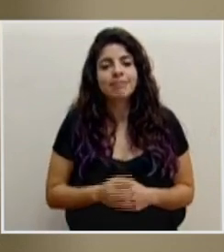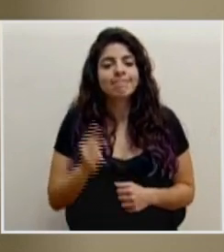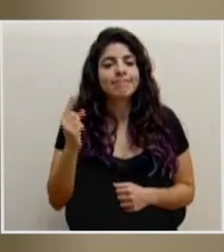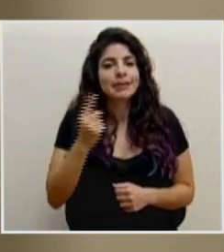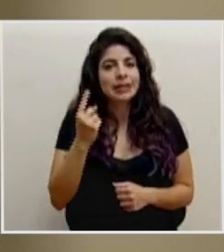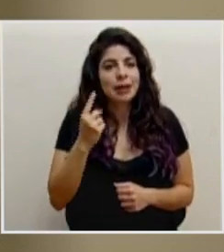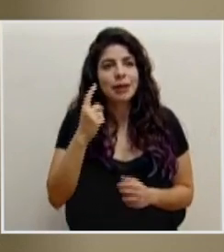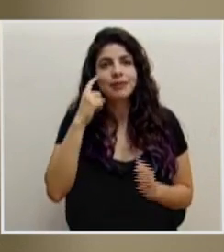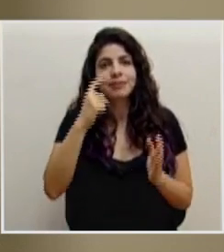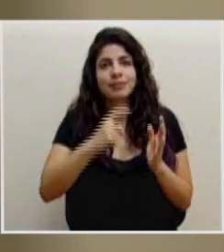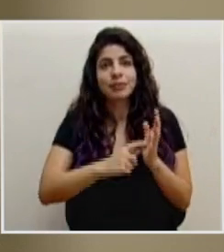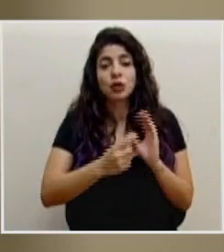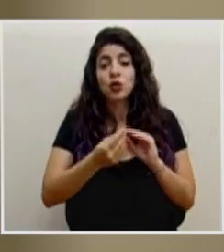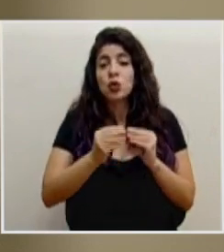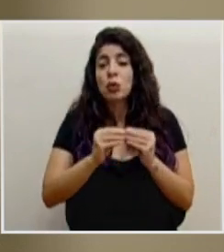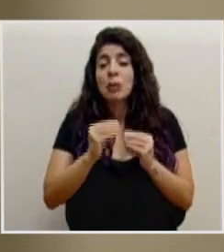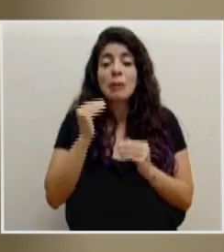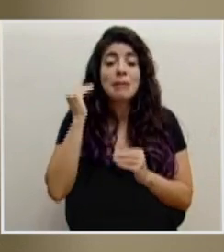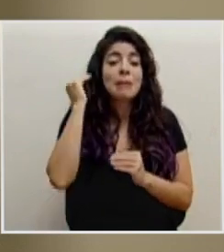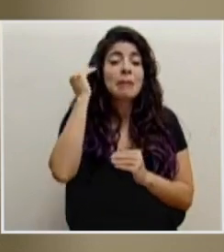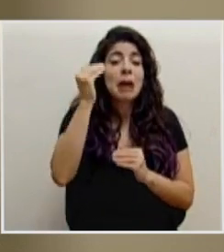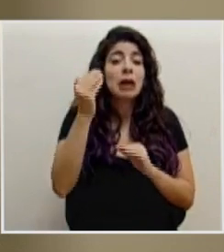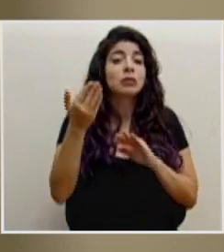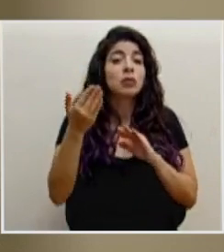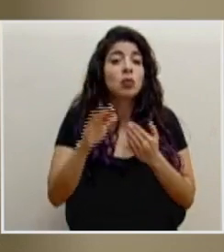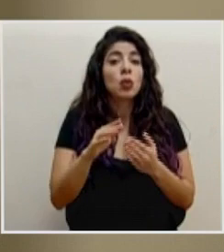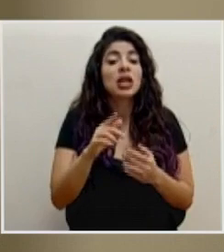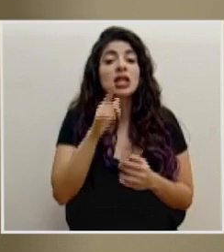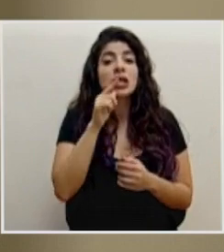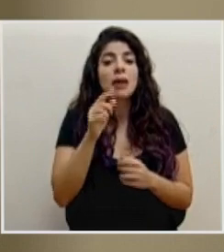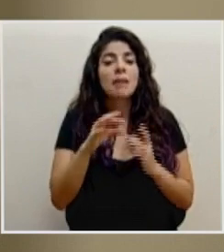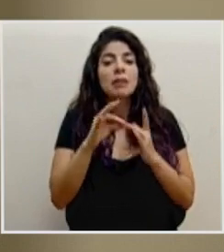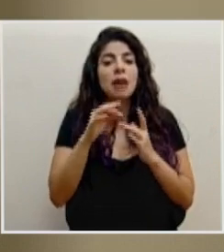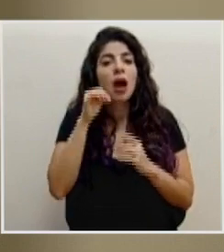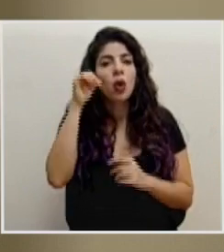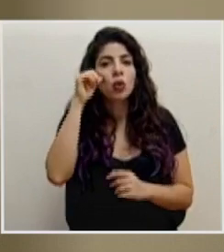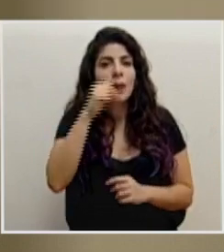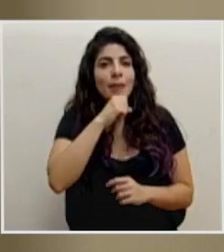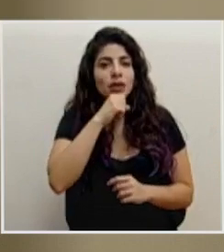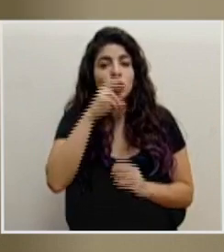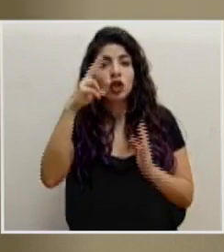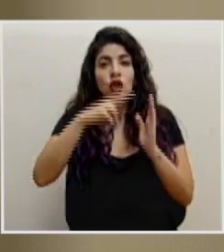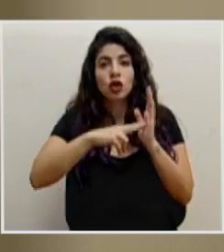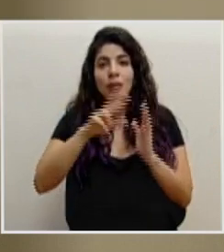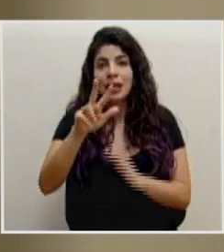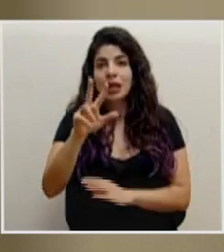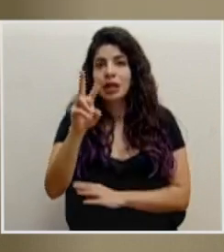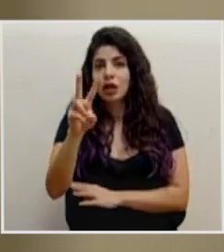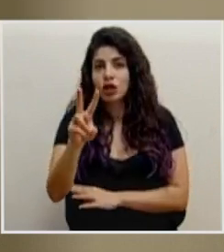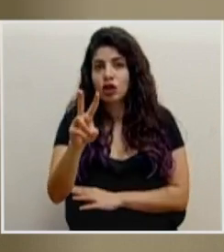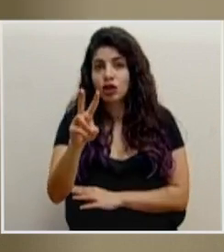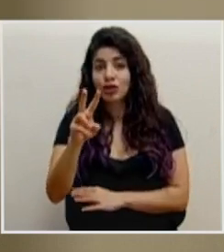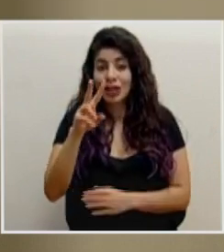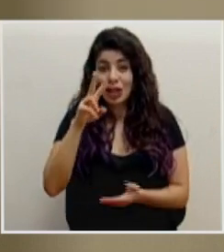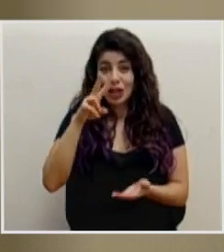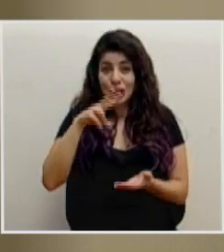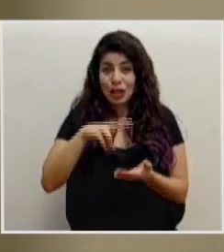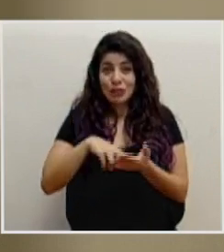siempre reconociendo que la cifra más alta de fallecidos siguen siendo los adultos mayores, que ascienden a 2.032 de esos